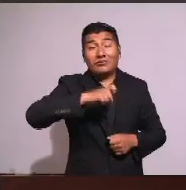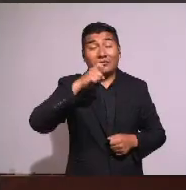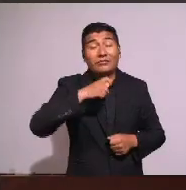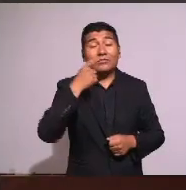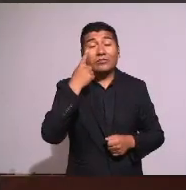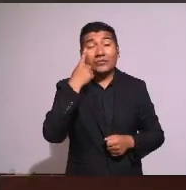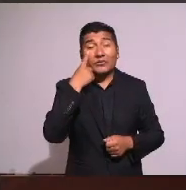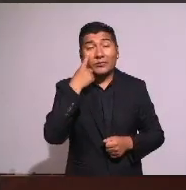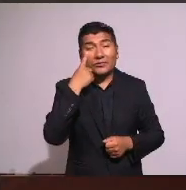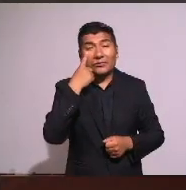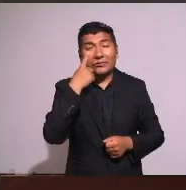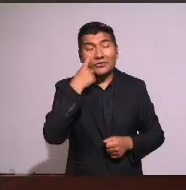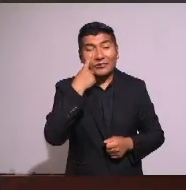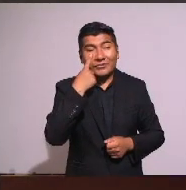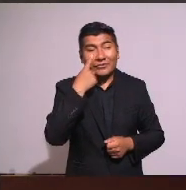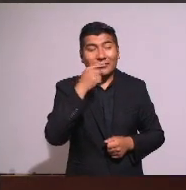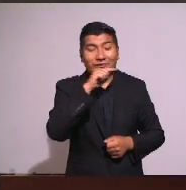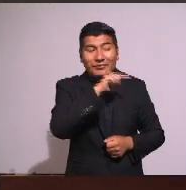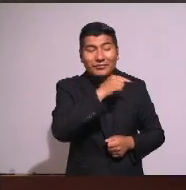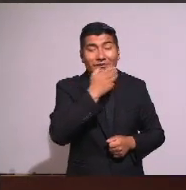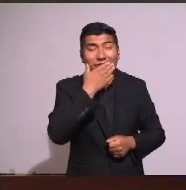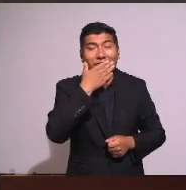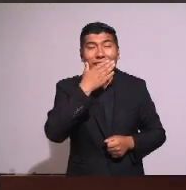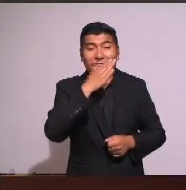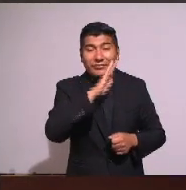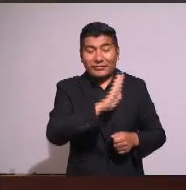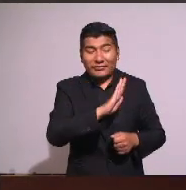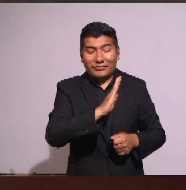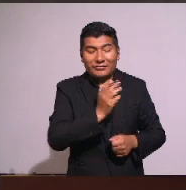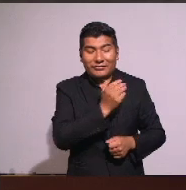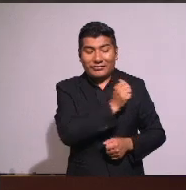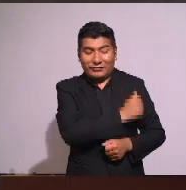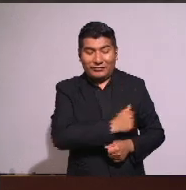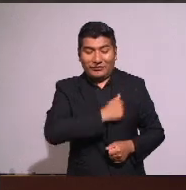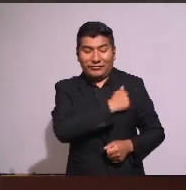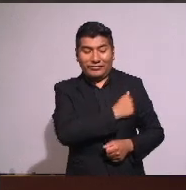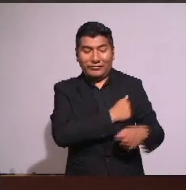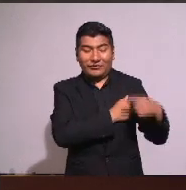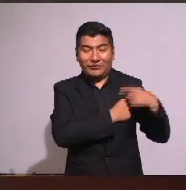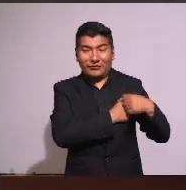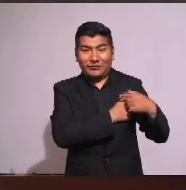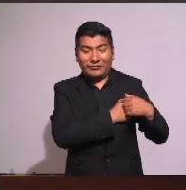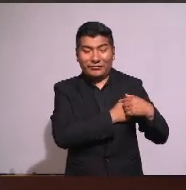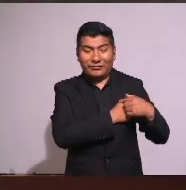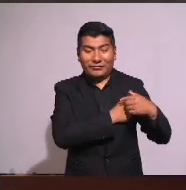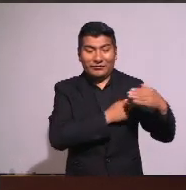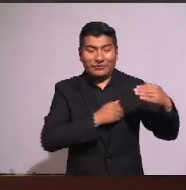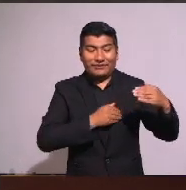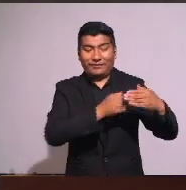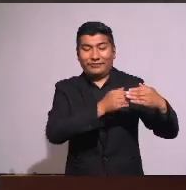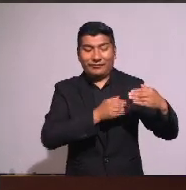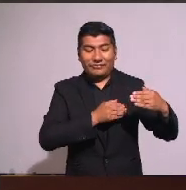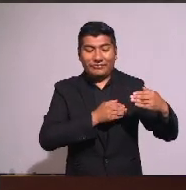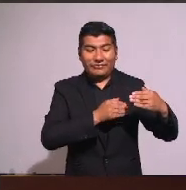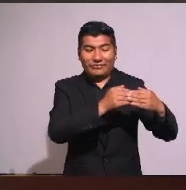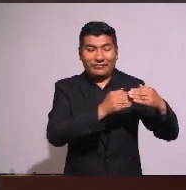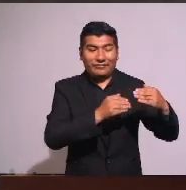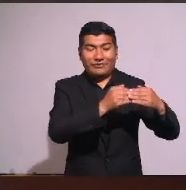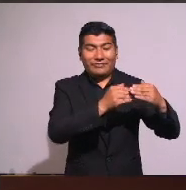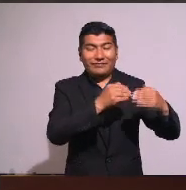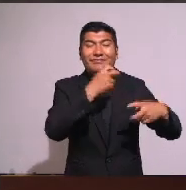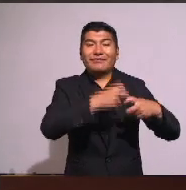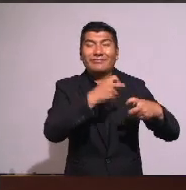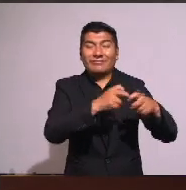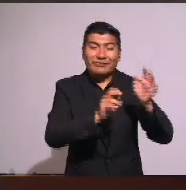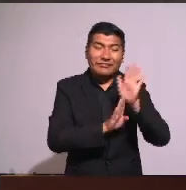reconocer que este mal presente en nosotros nos impide construir